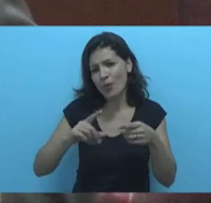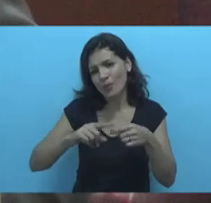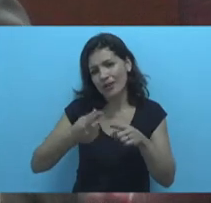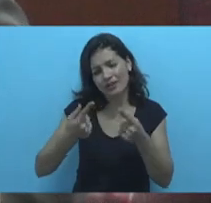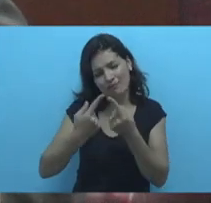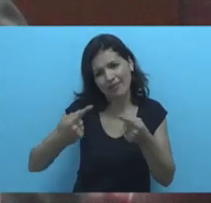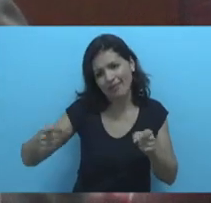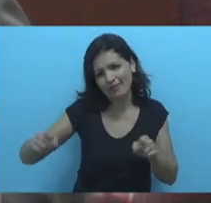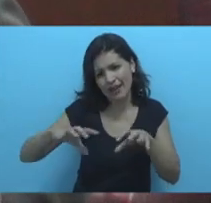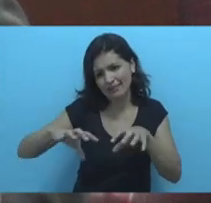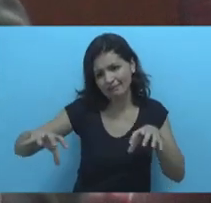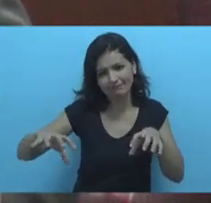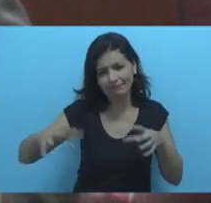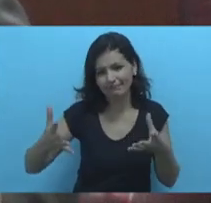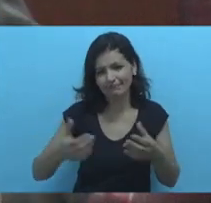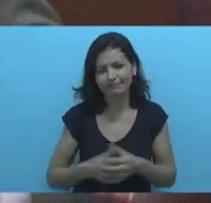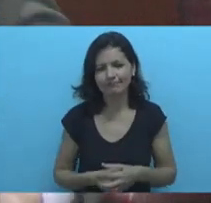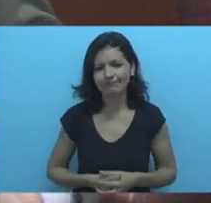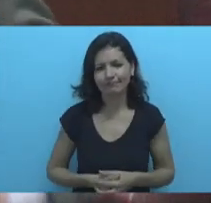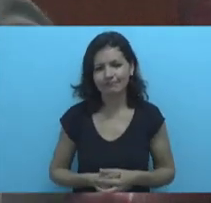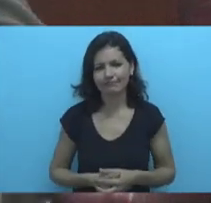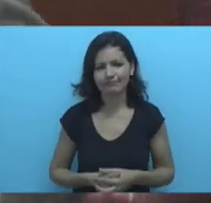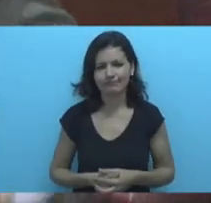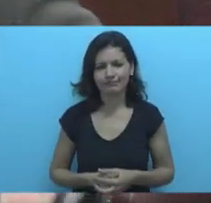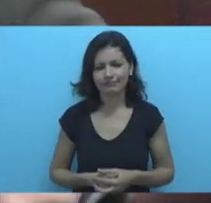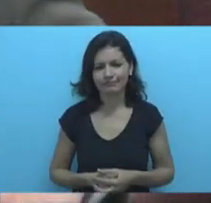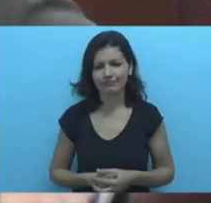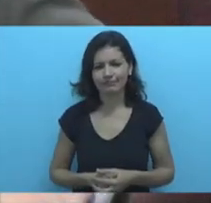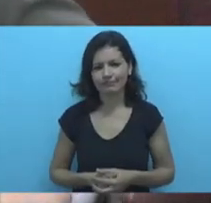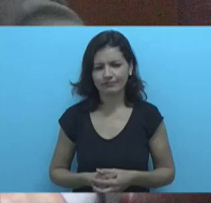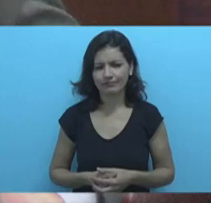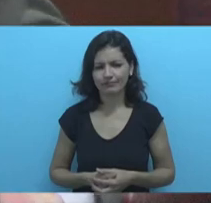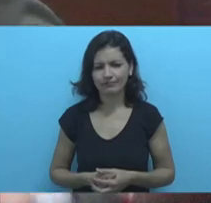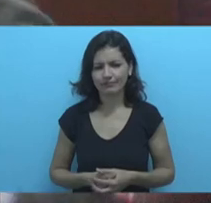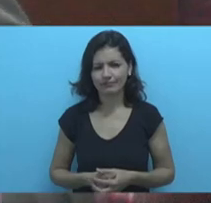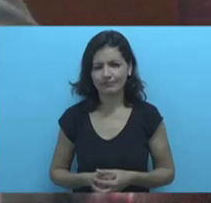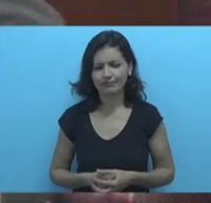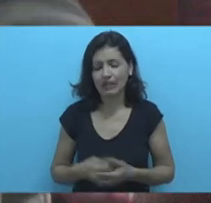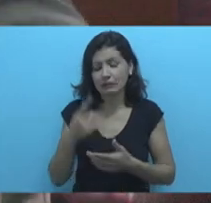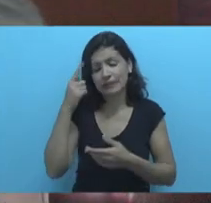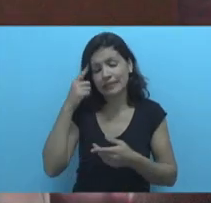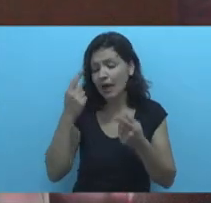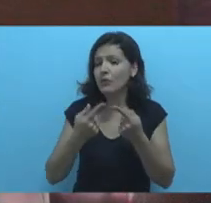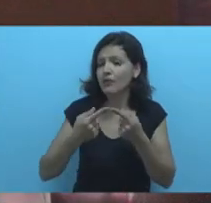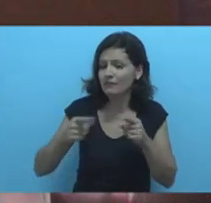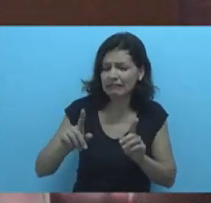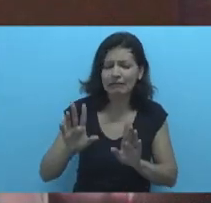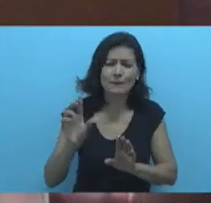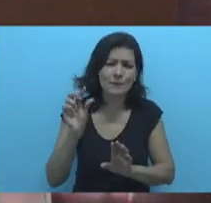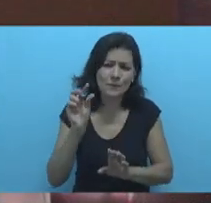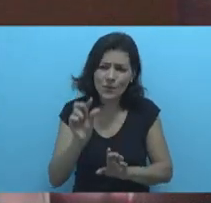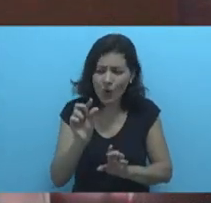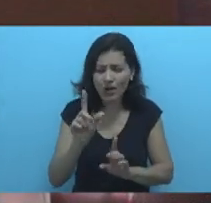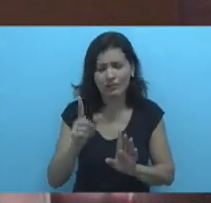expresiones políticas que, bueno, que son espacios diferentes y que tienen concepciones diferentes y algunas coincidencias también, ¿por